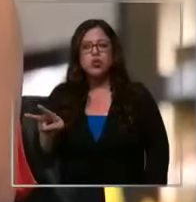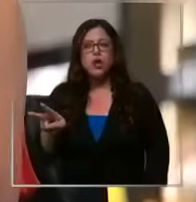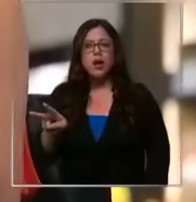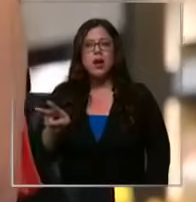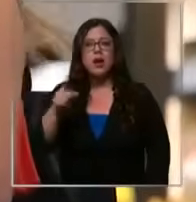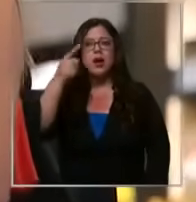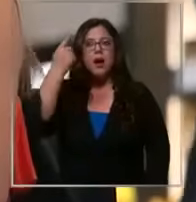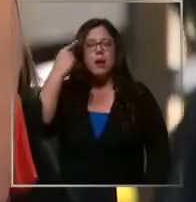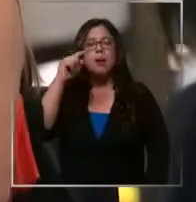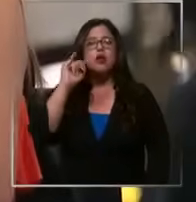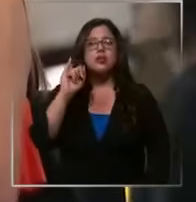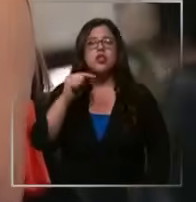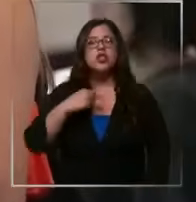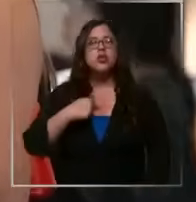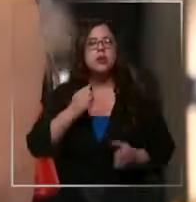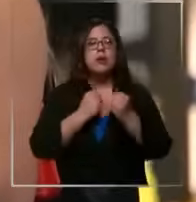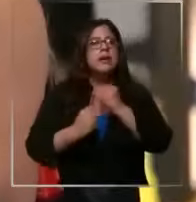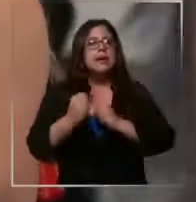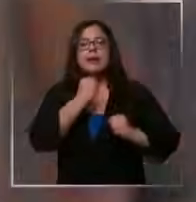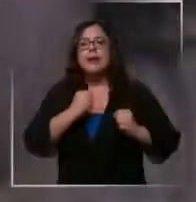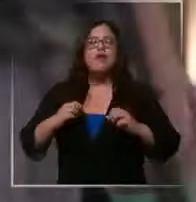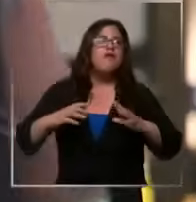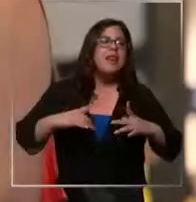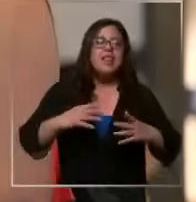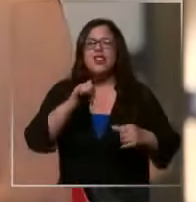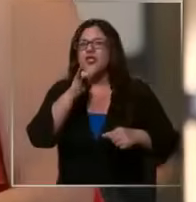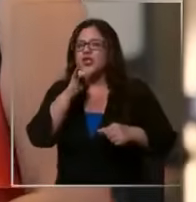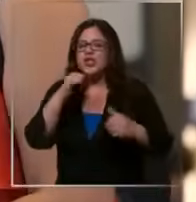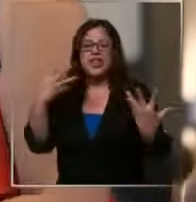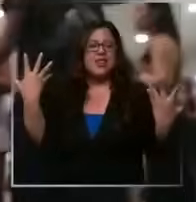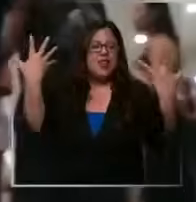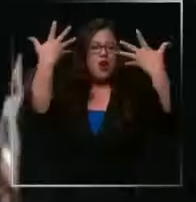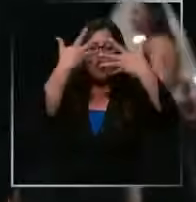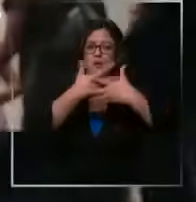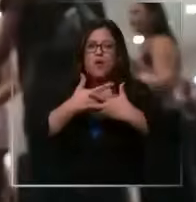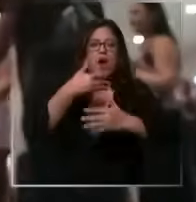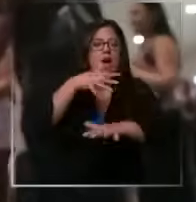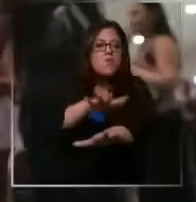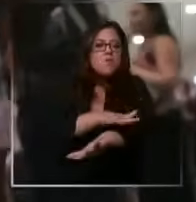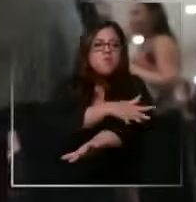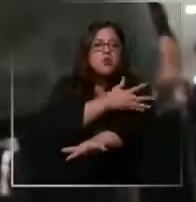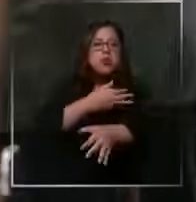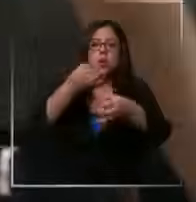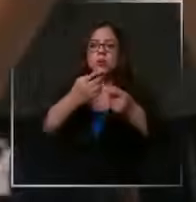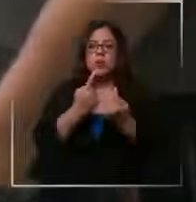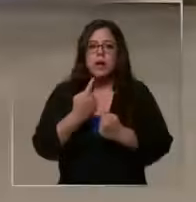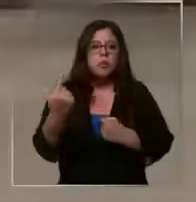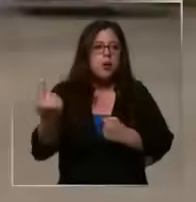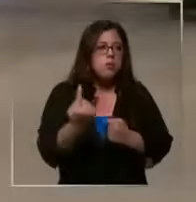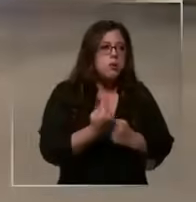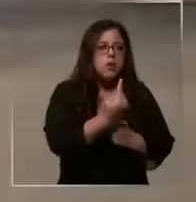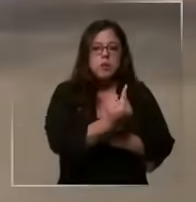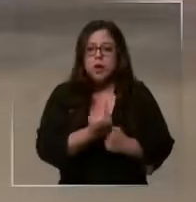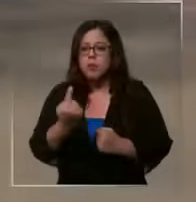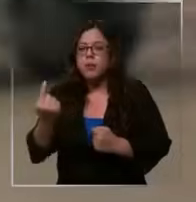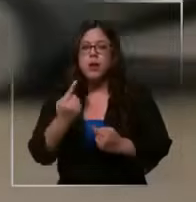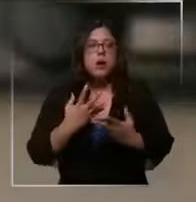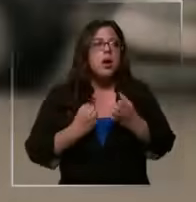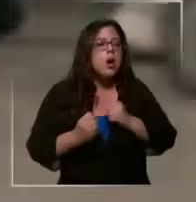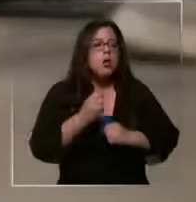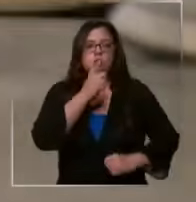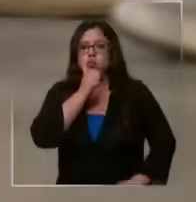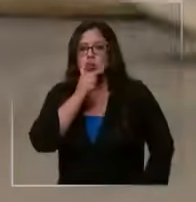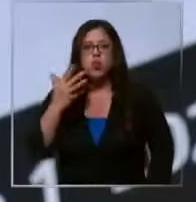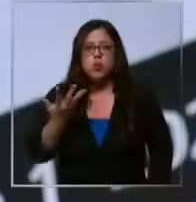sí, soy nervioso, feliz, un mix de emociones. Moviéndose de un lado a otro, presa de la